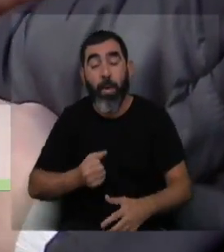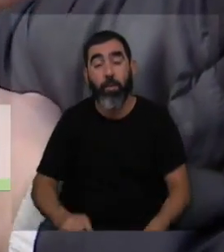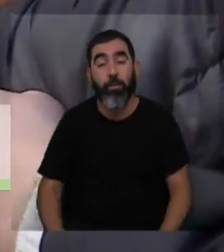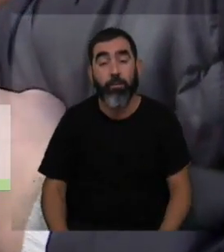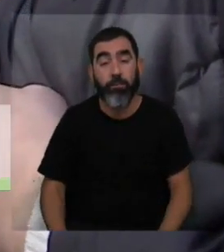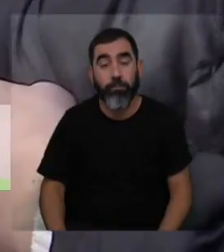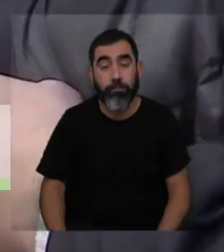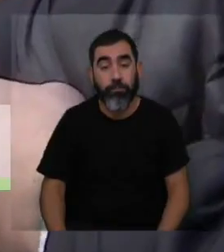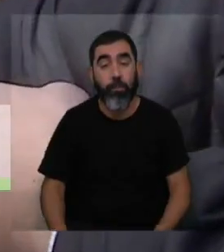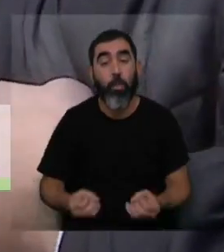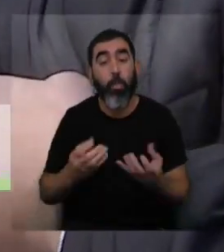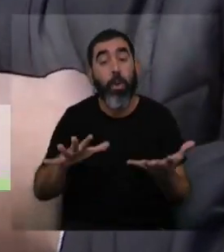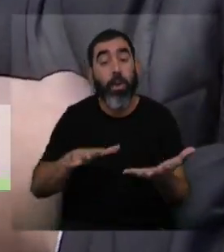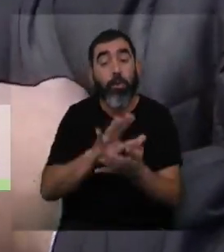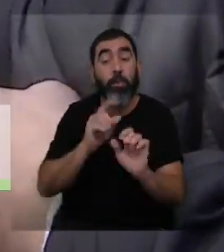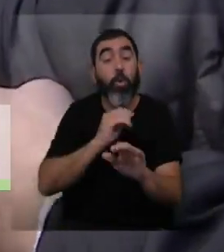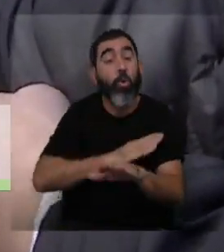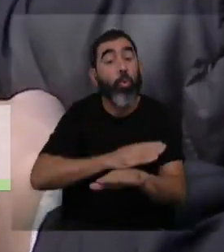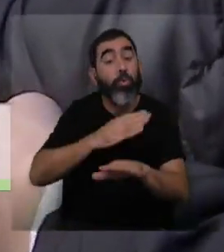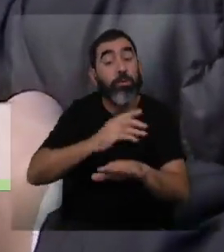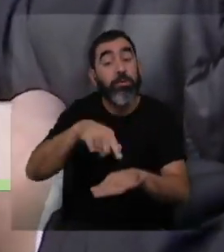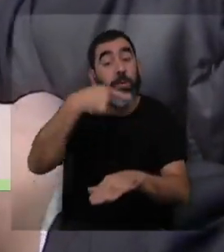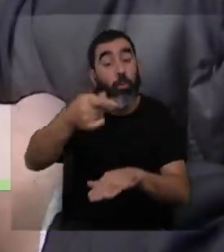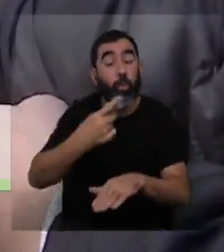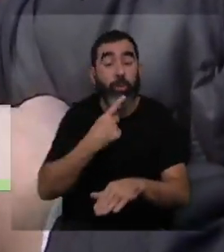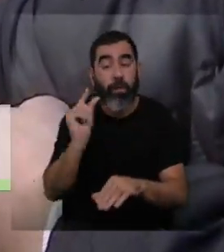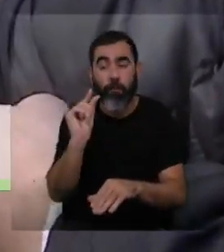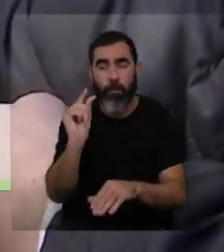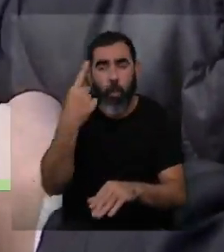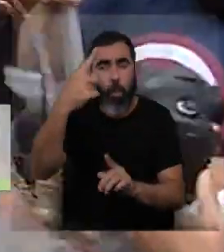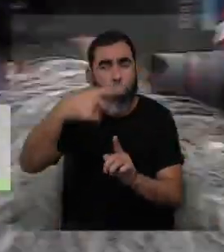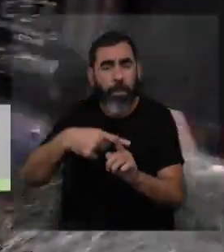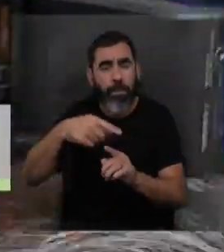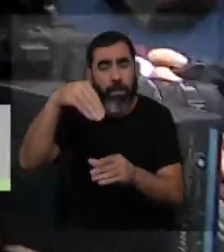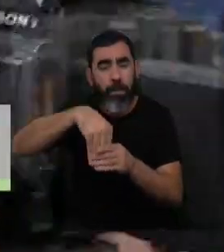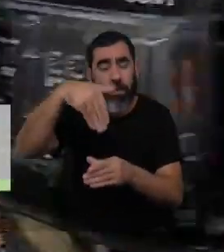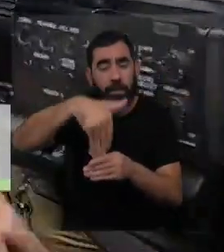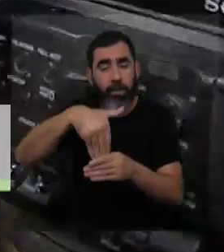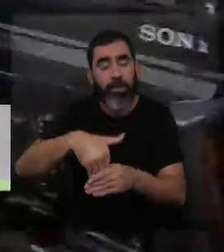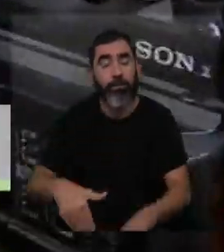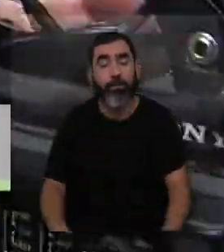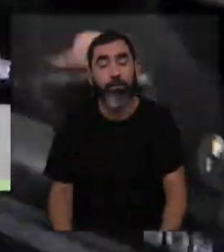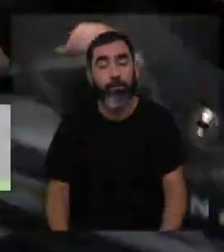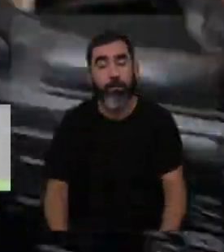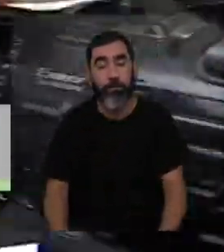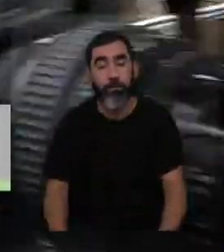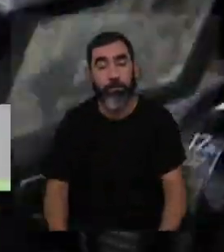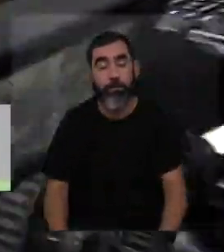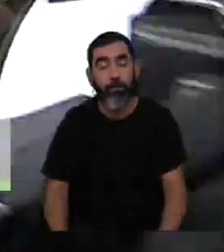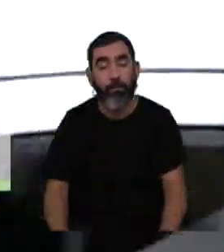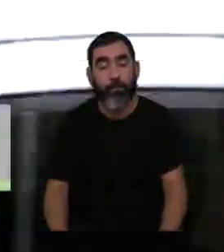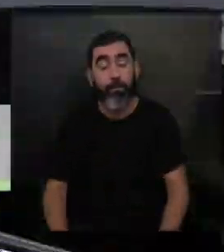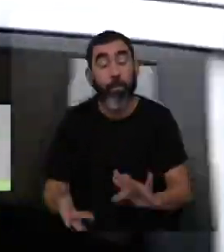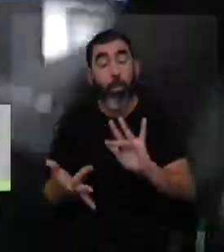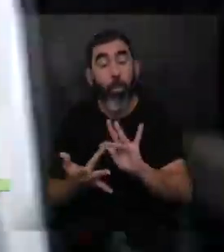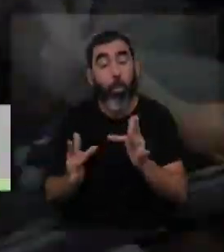lo ocurrido y por las repercusiones que puede tener a apenas poco más de un mes de las elecciones internas. Desde MB Noticias nos comunicamos